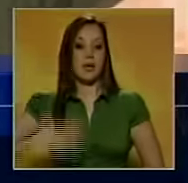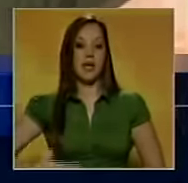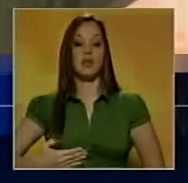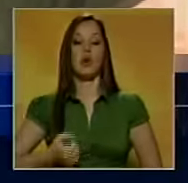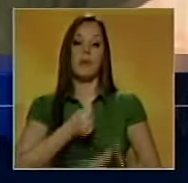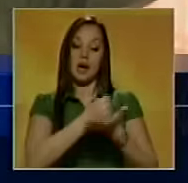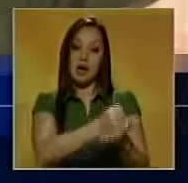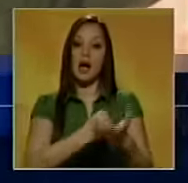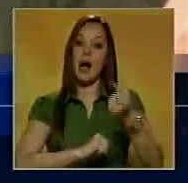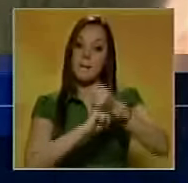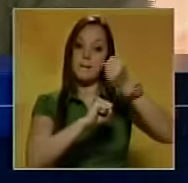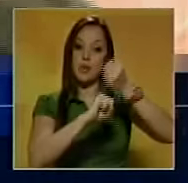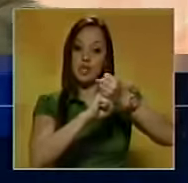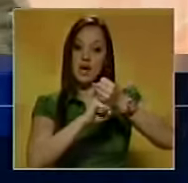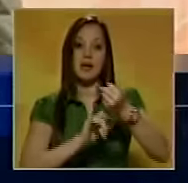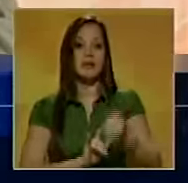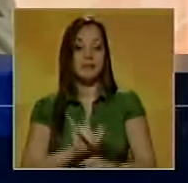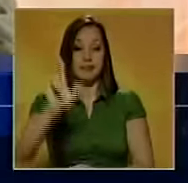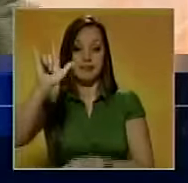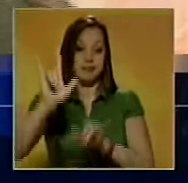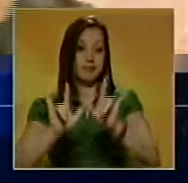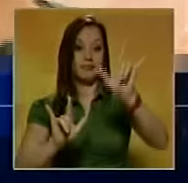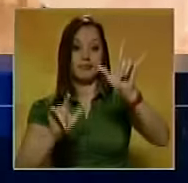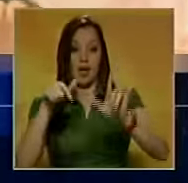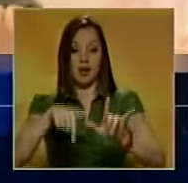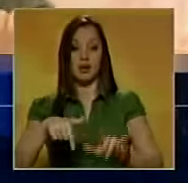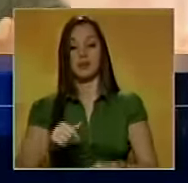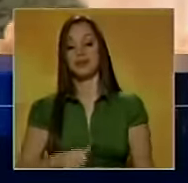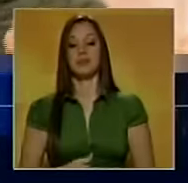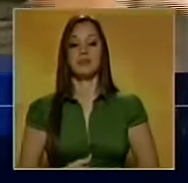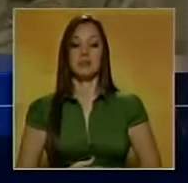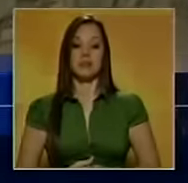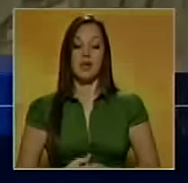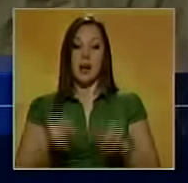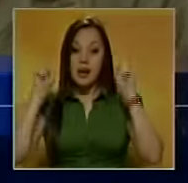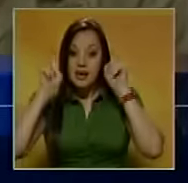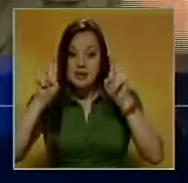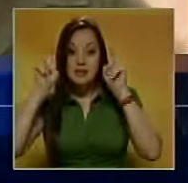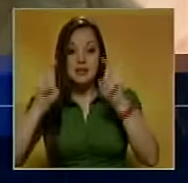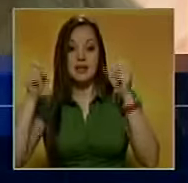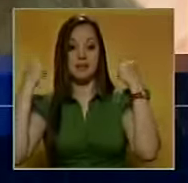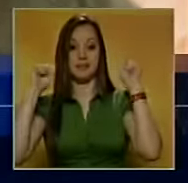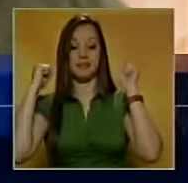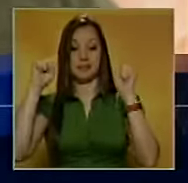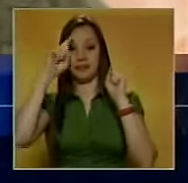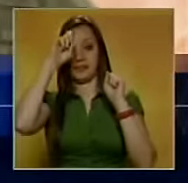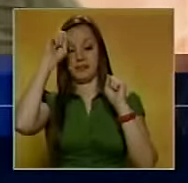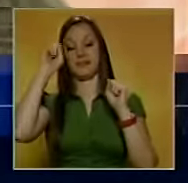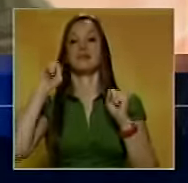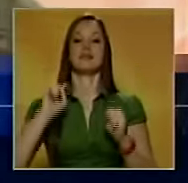de la aviación de adiestramiento primario básico avanzado